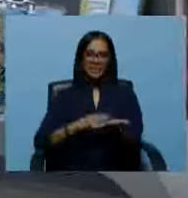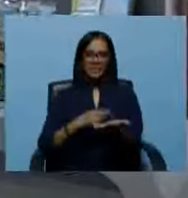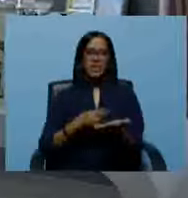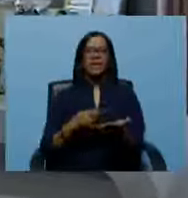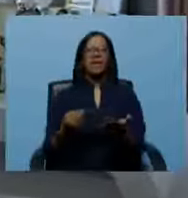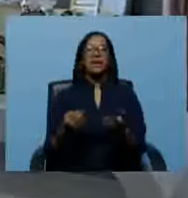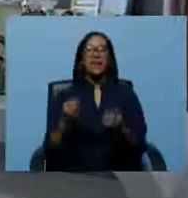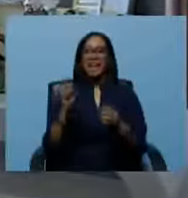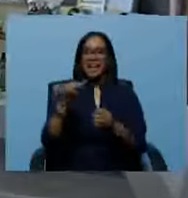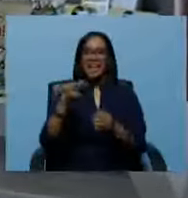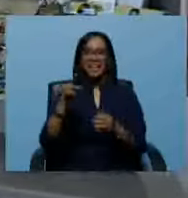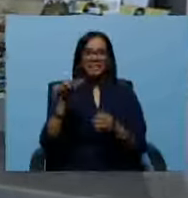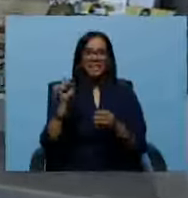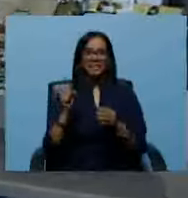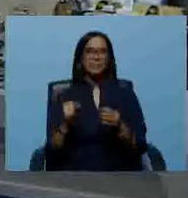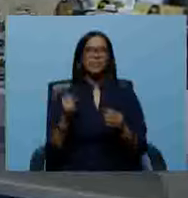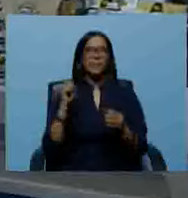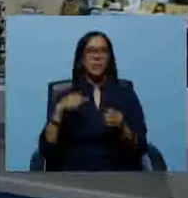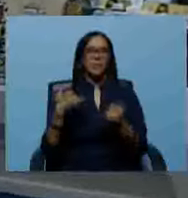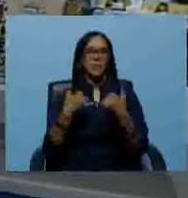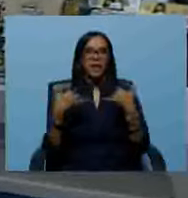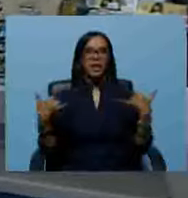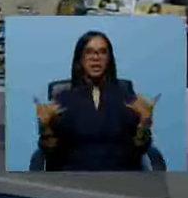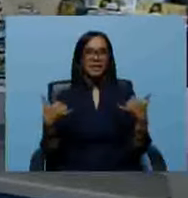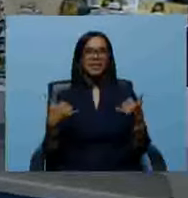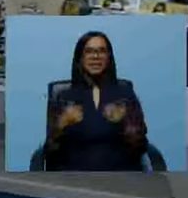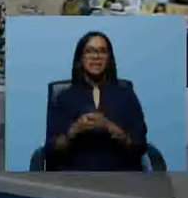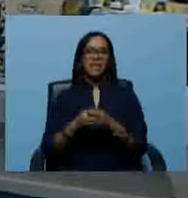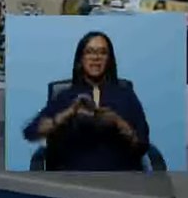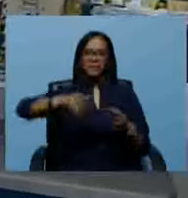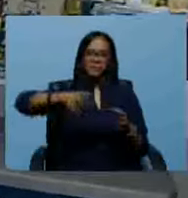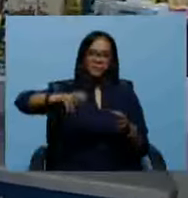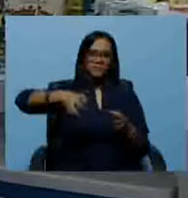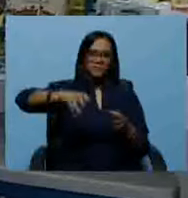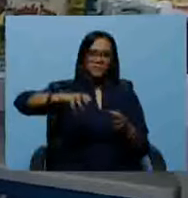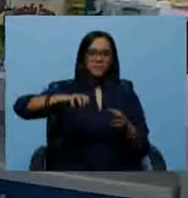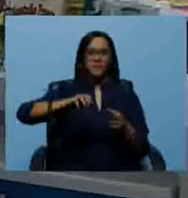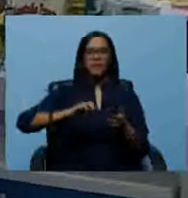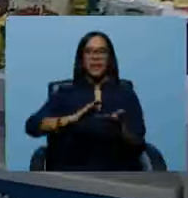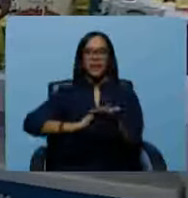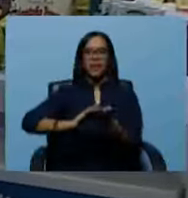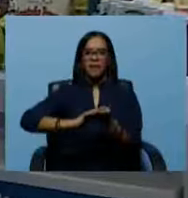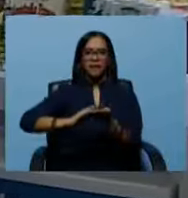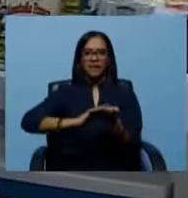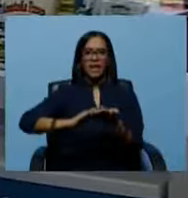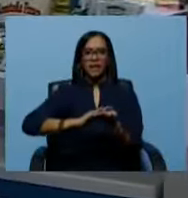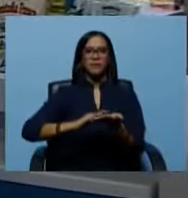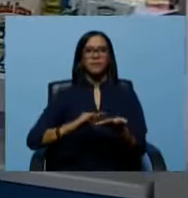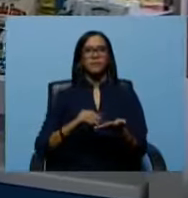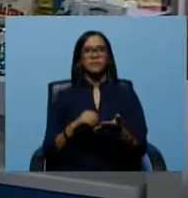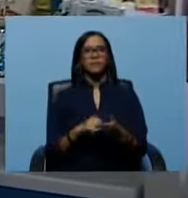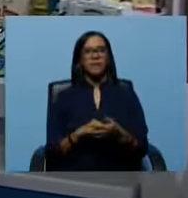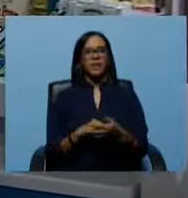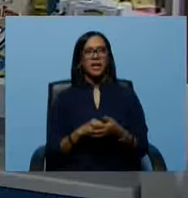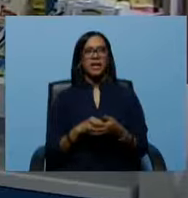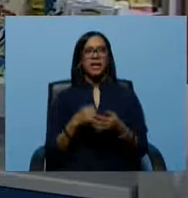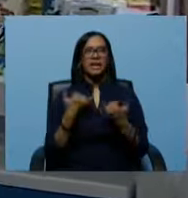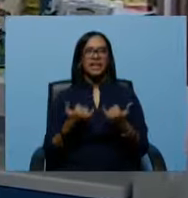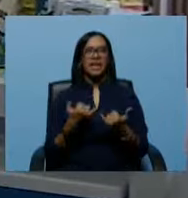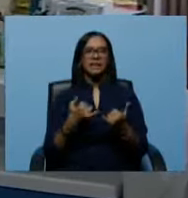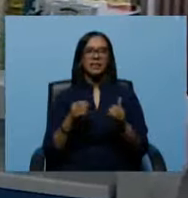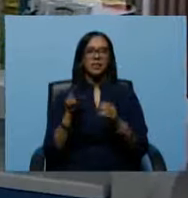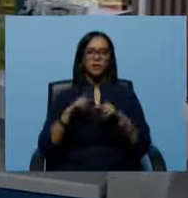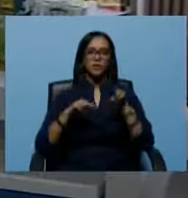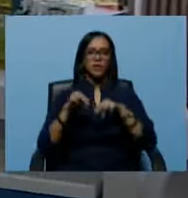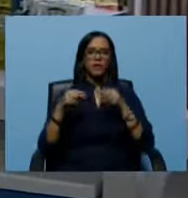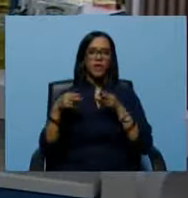también tenemos la línea de detergentes en polvo, la plata en crema, la plata líquida. ¿Y ya están construyendo la ruta exportadora? Es